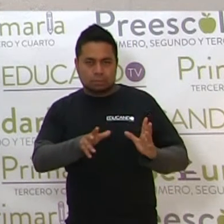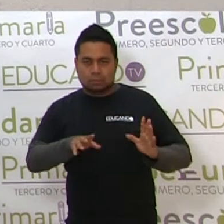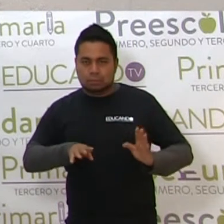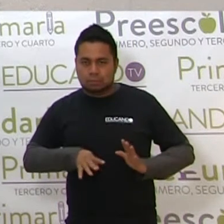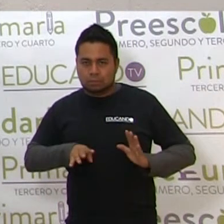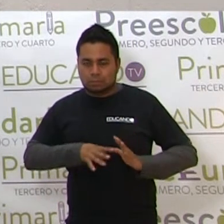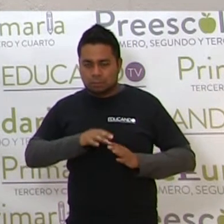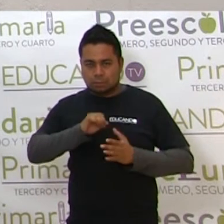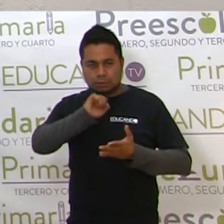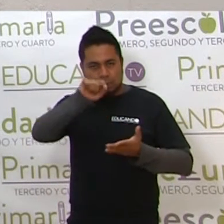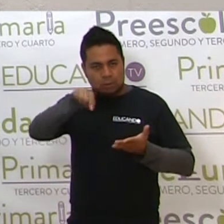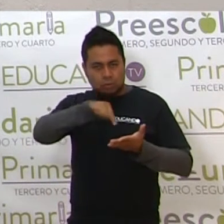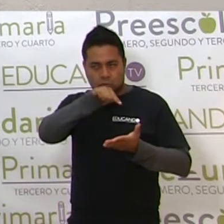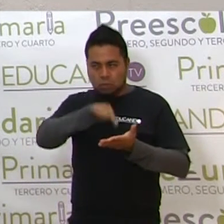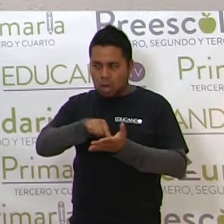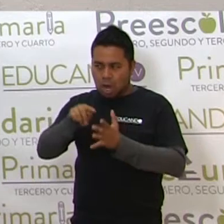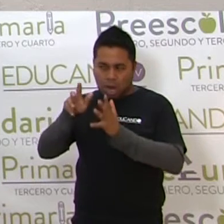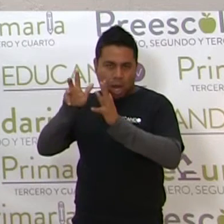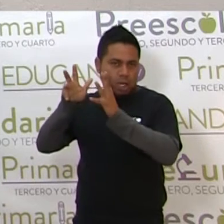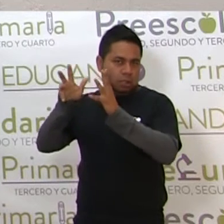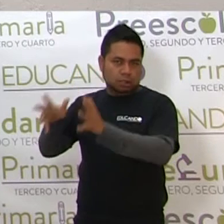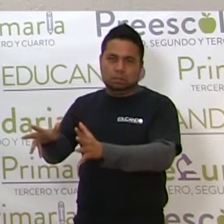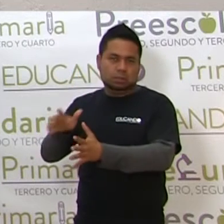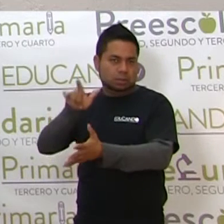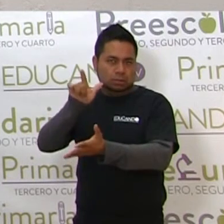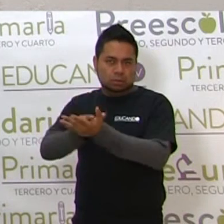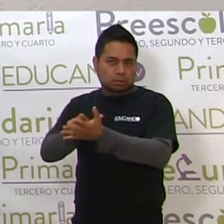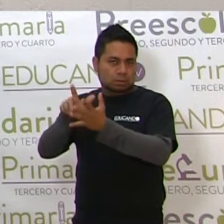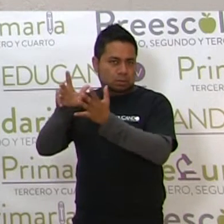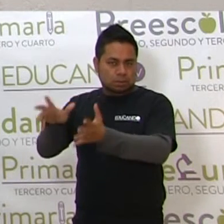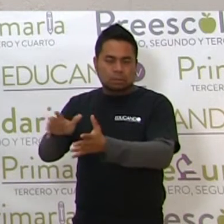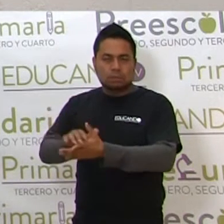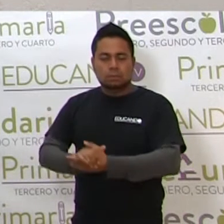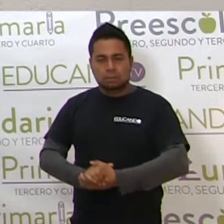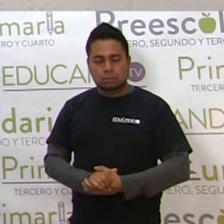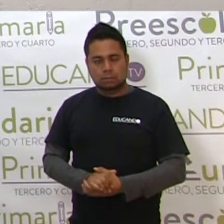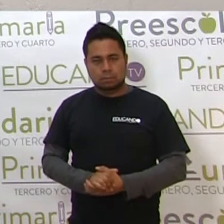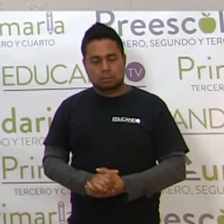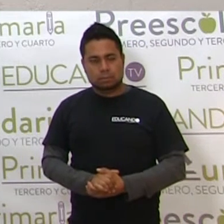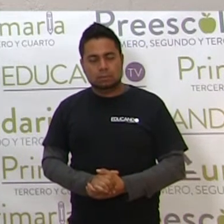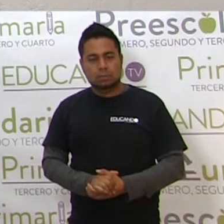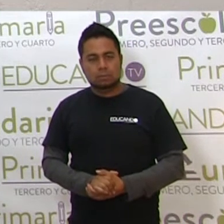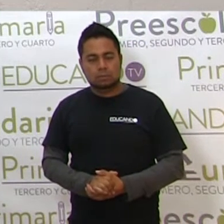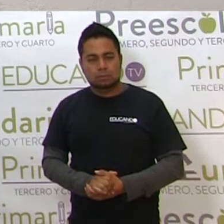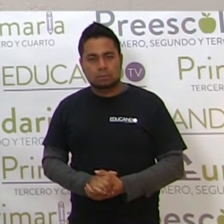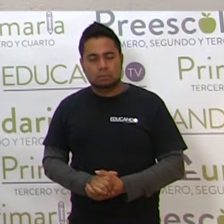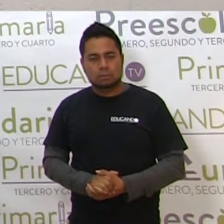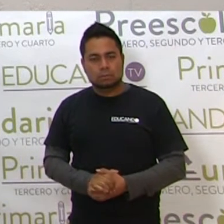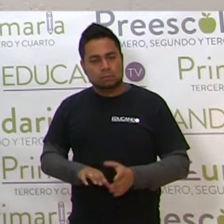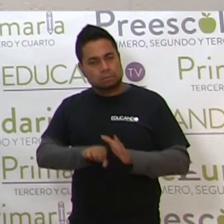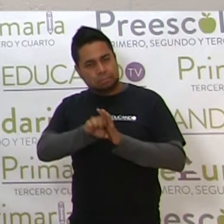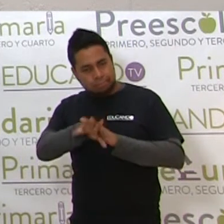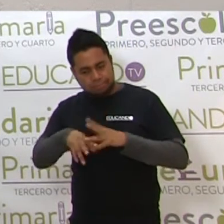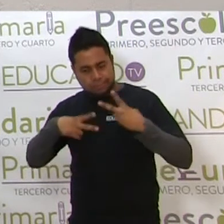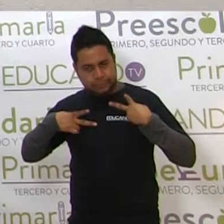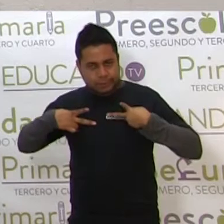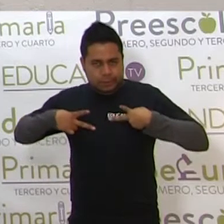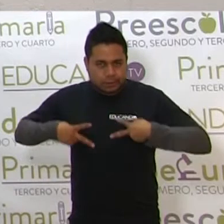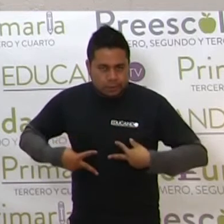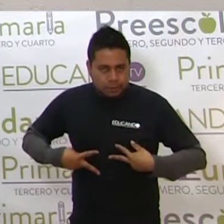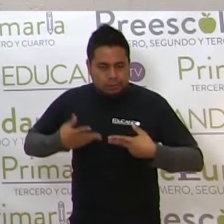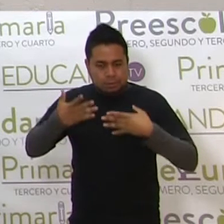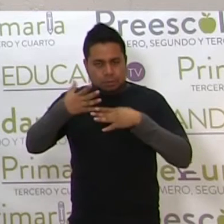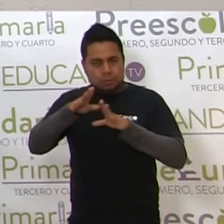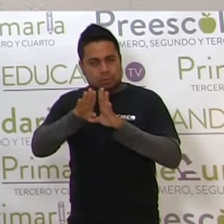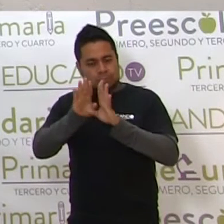de algún lugar sí es la característica que tienen los vestidos en cuanto a